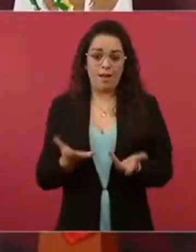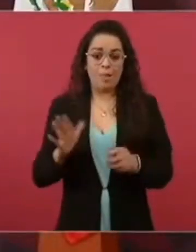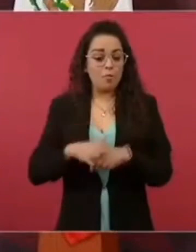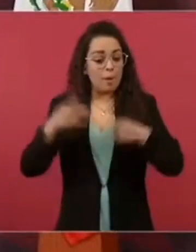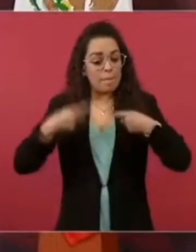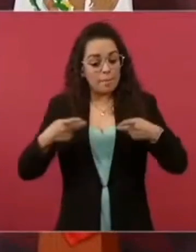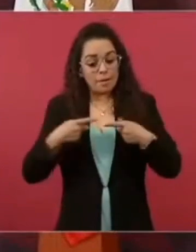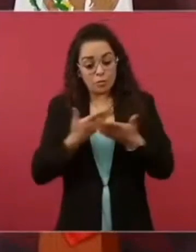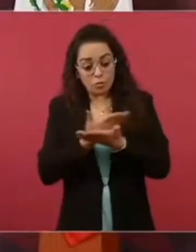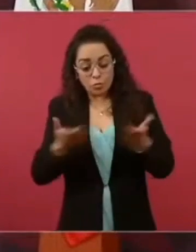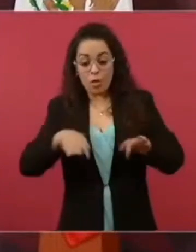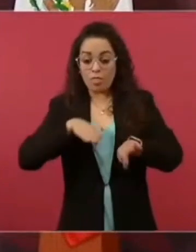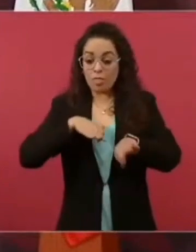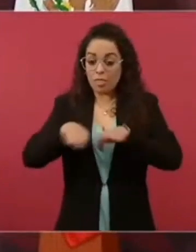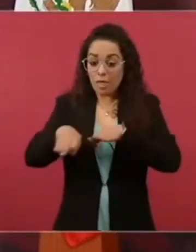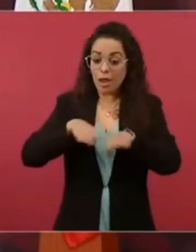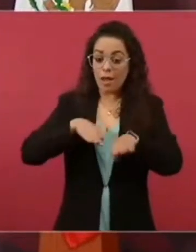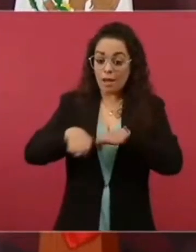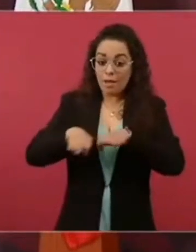estén